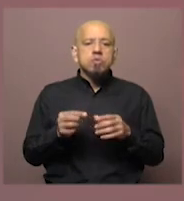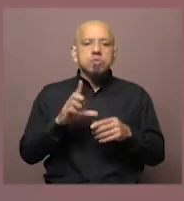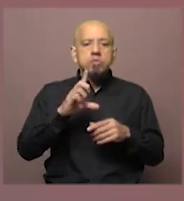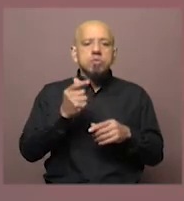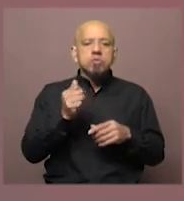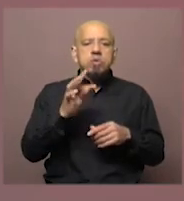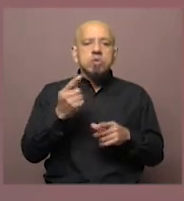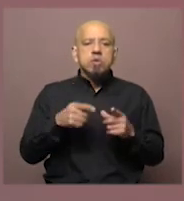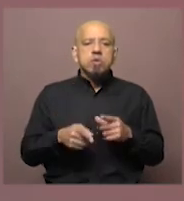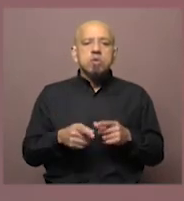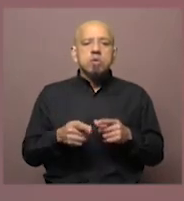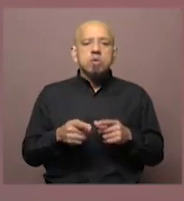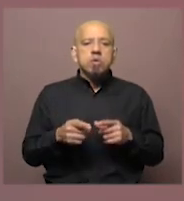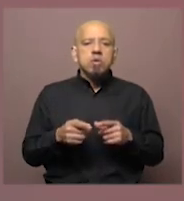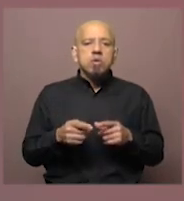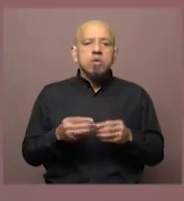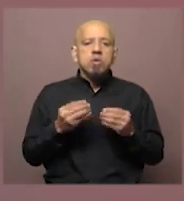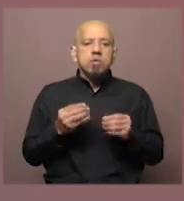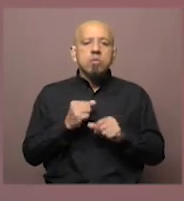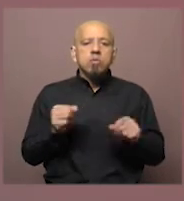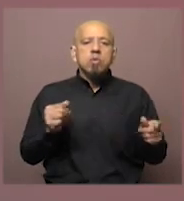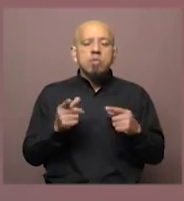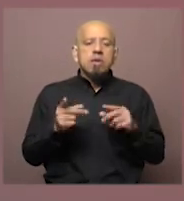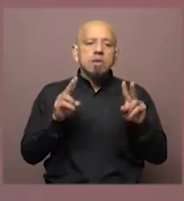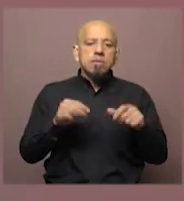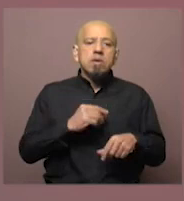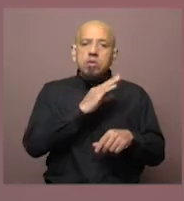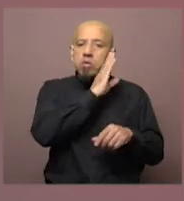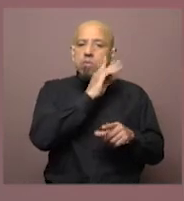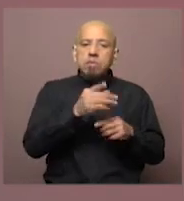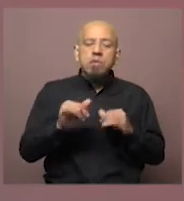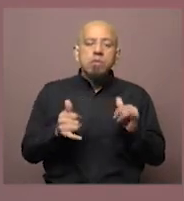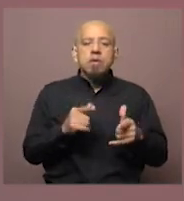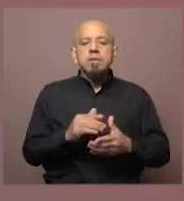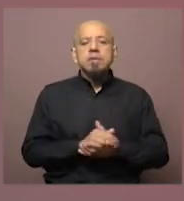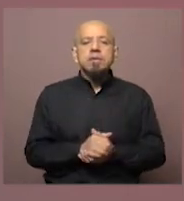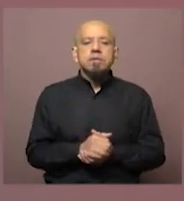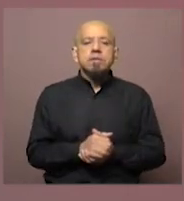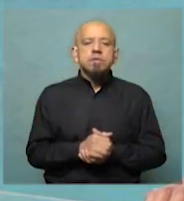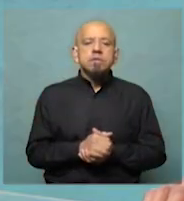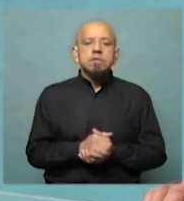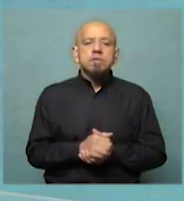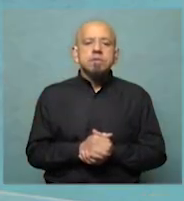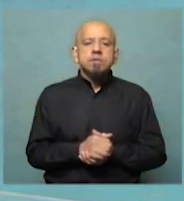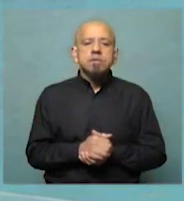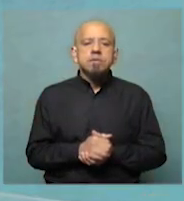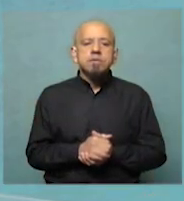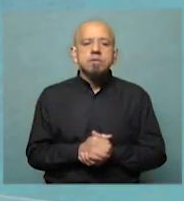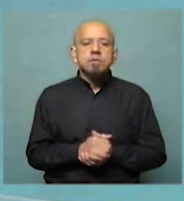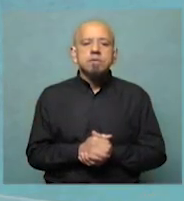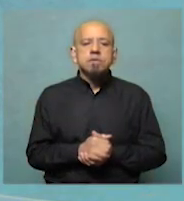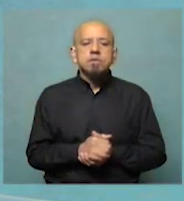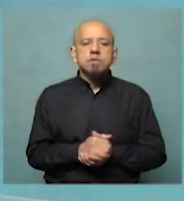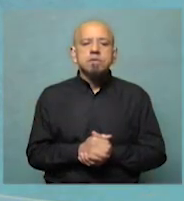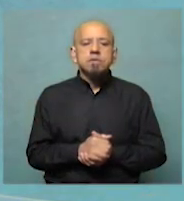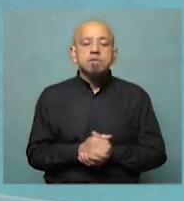jugar. Cómo pone límites, cómo vivo la siesta. Total. Jugando también. Mati, me interesaría saber el génesis. Más